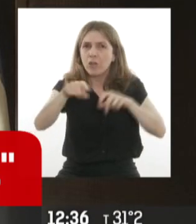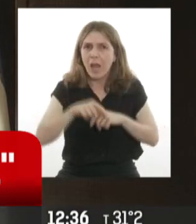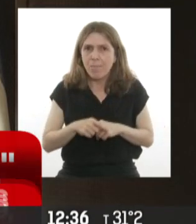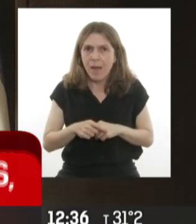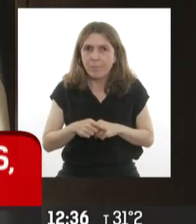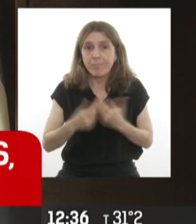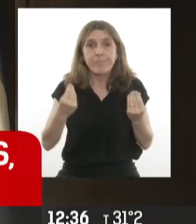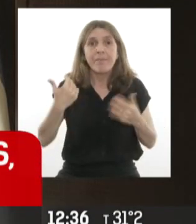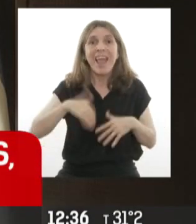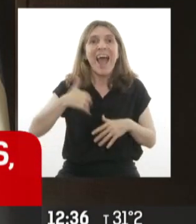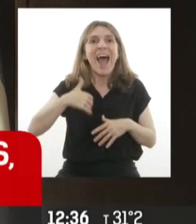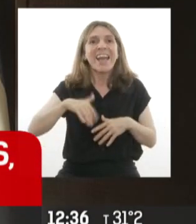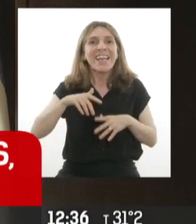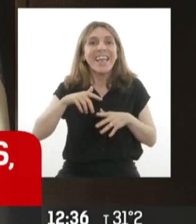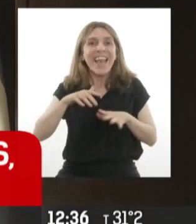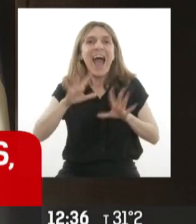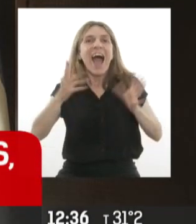Gobernar a Argentina no es cosa fácil.